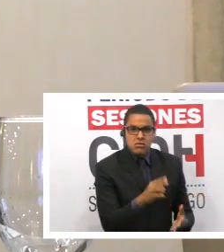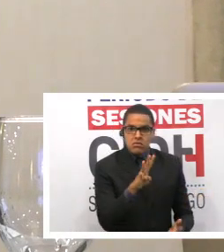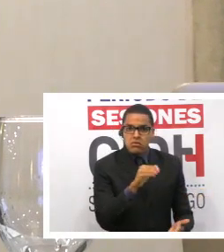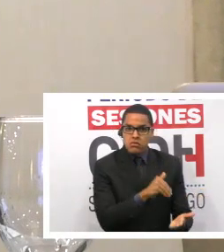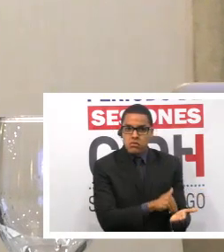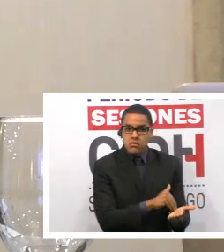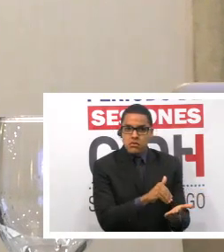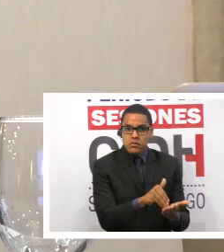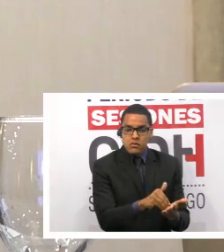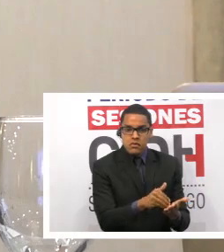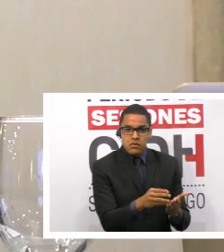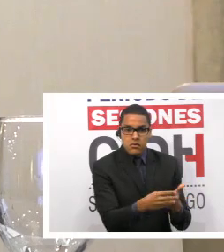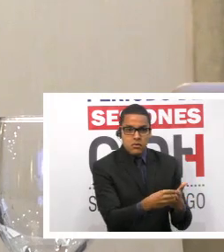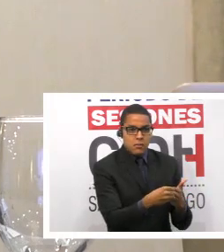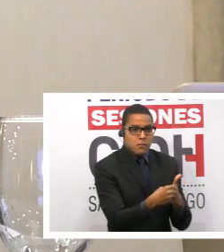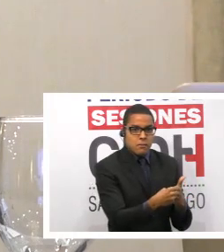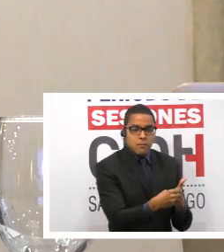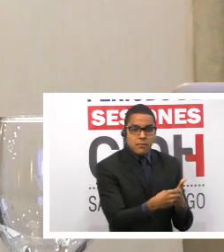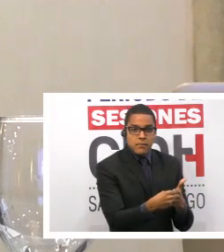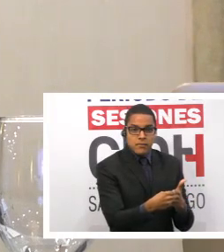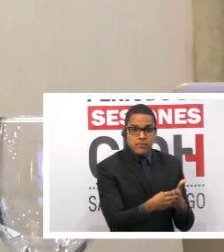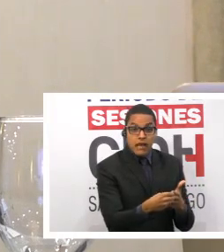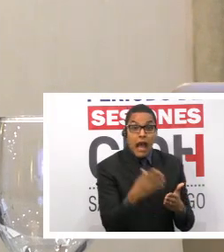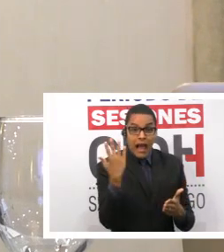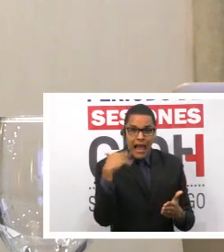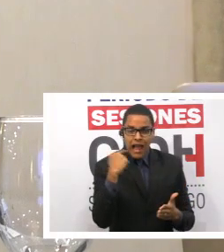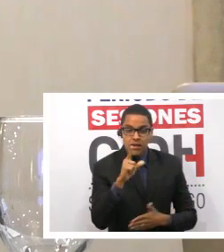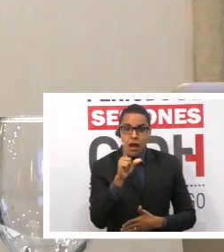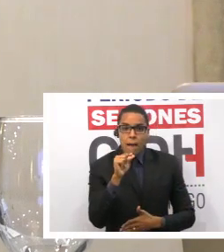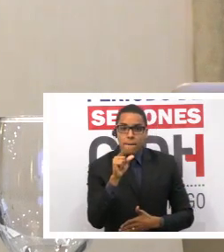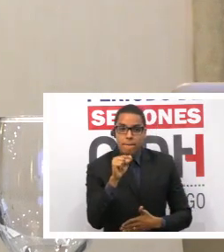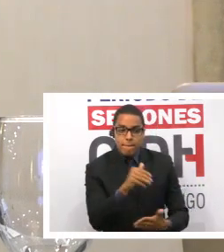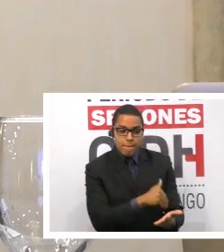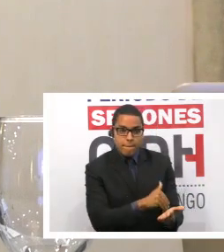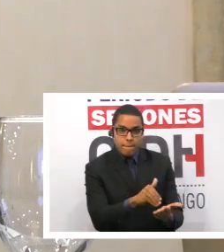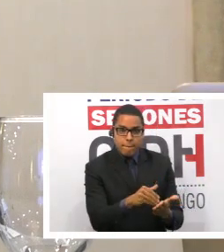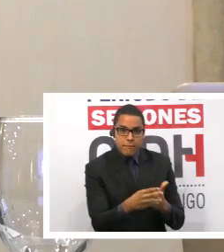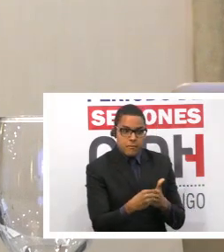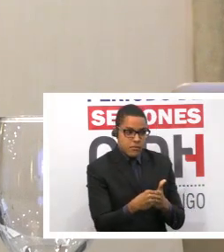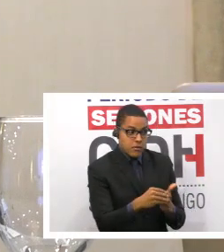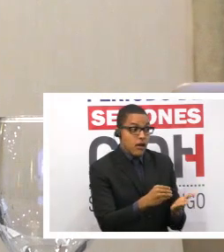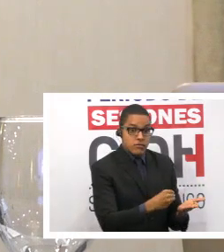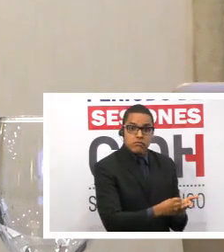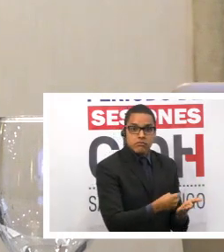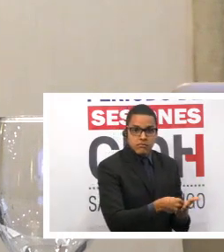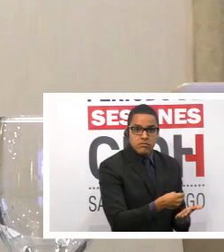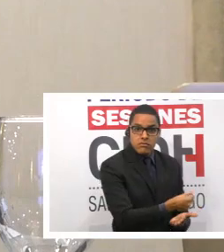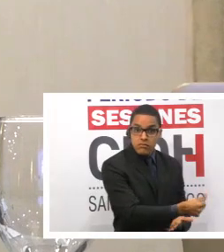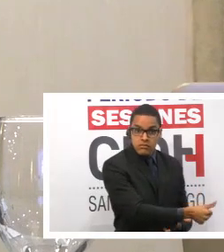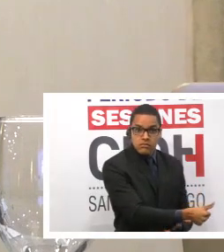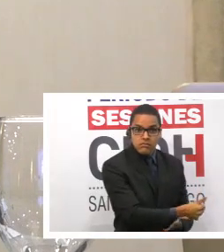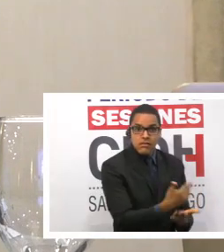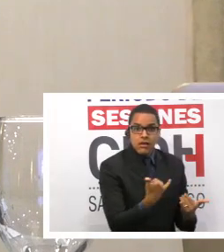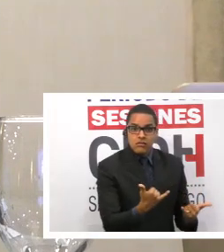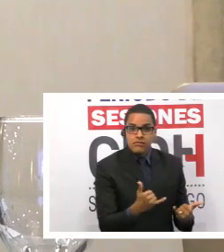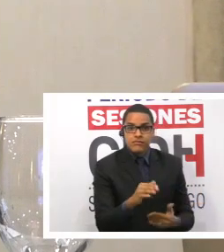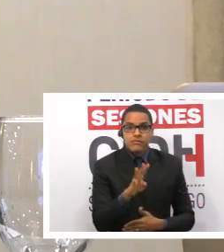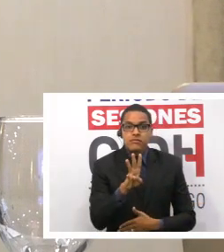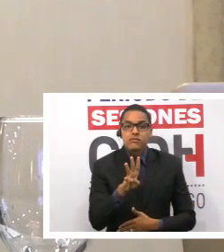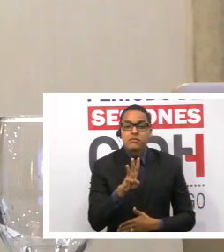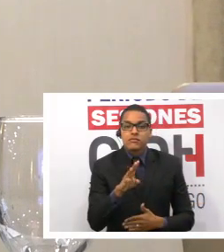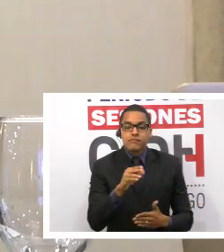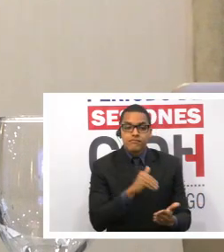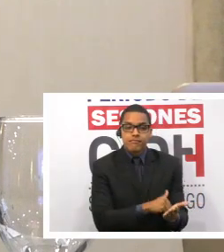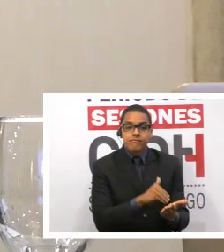que son las principales acciones que es el ministerio educación para mejorar la calidad de la educación intercultural bilingüe este programa